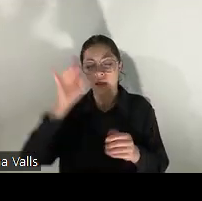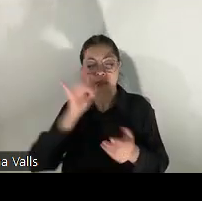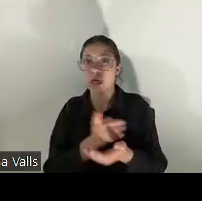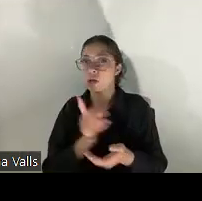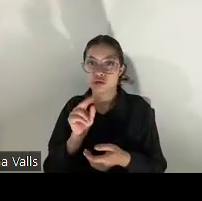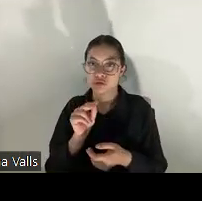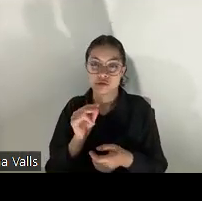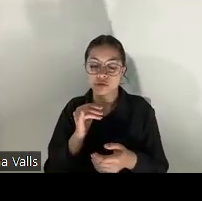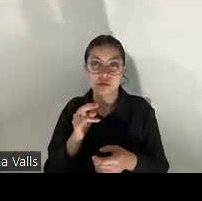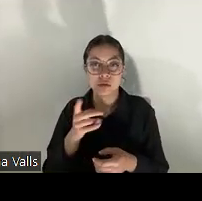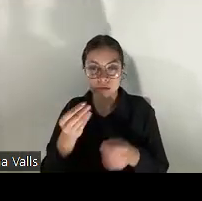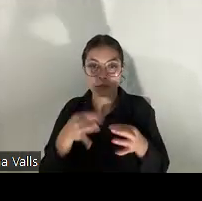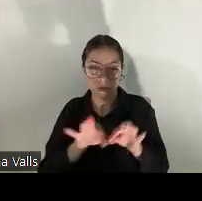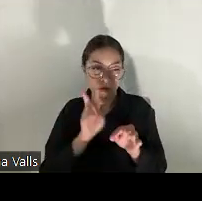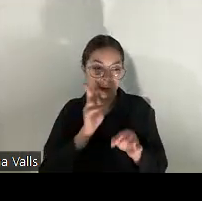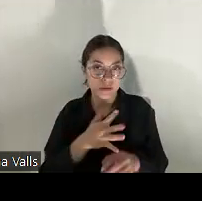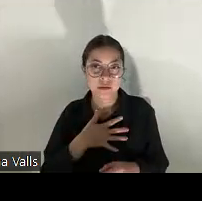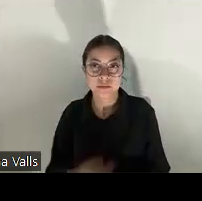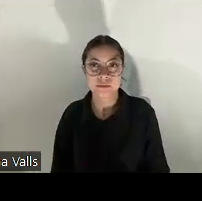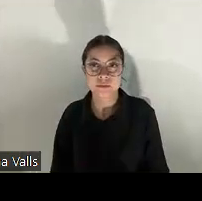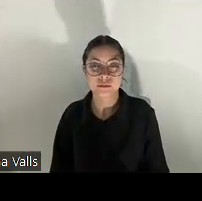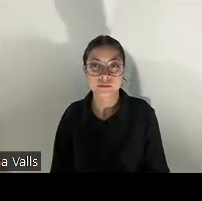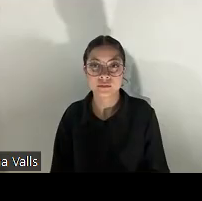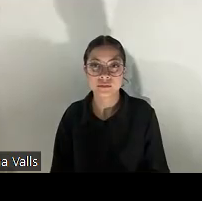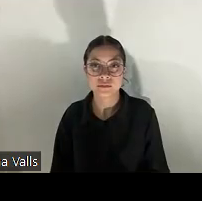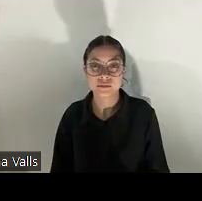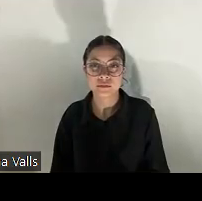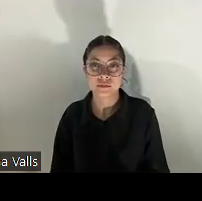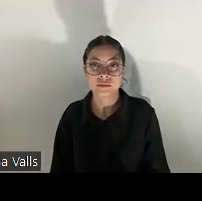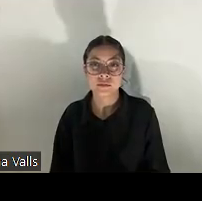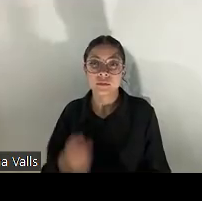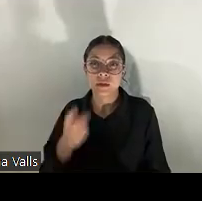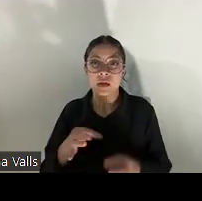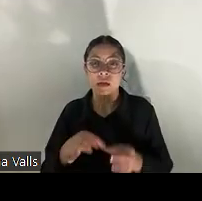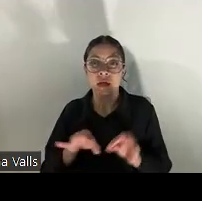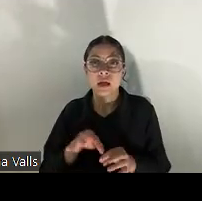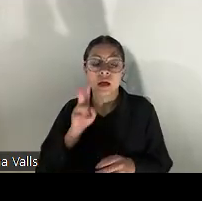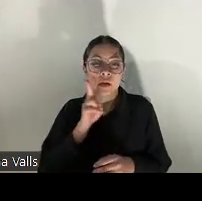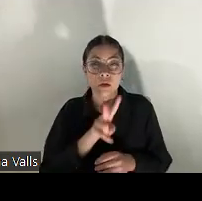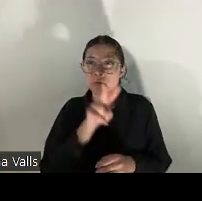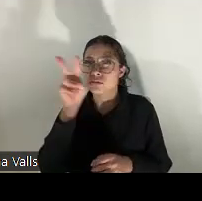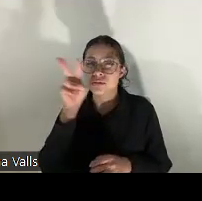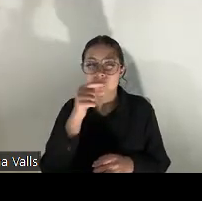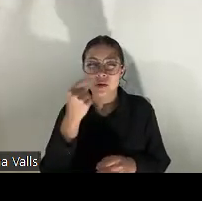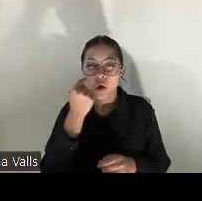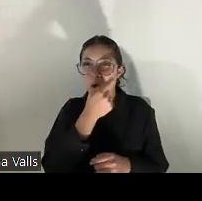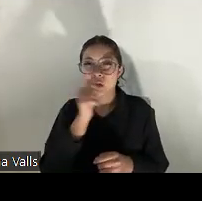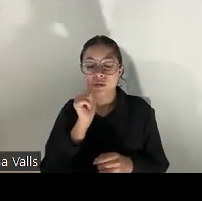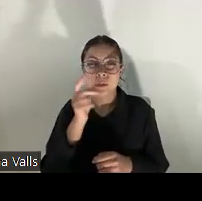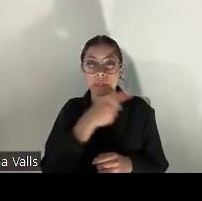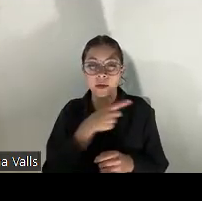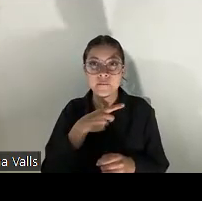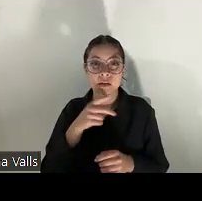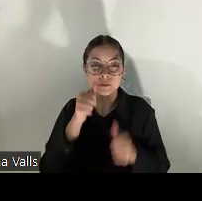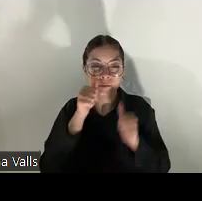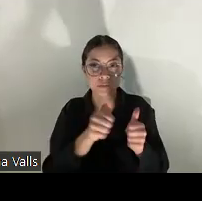Nos vamos con los reflejos primitivos. Vamos a empezar con la fijación y el seguimiento visual. Lo debemos de evaluar tanto con caras como